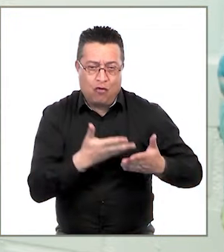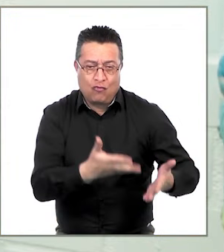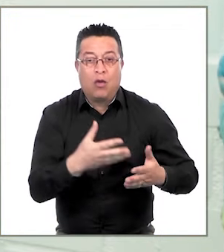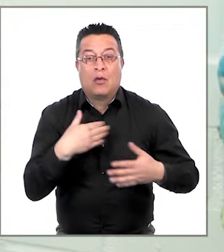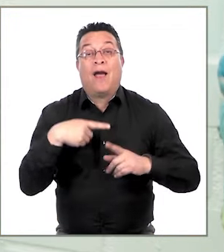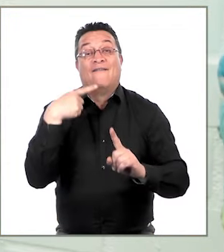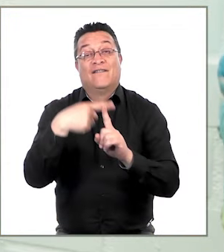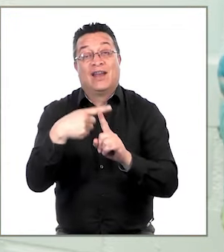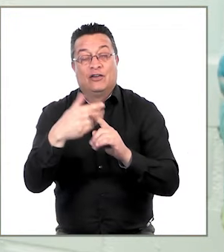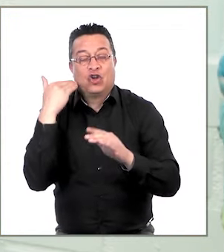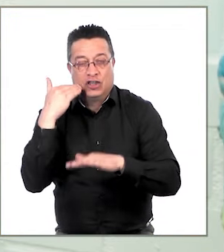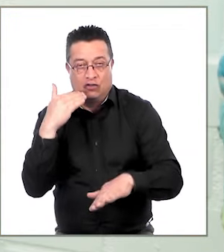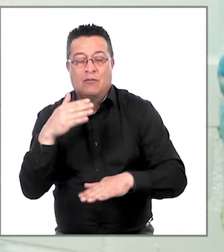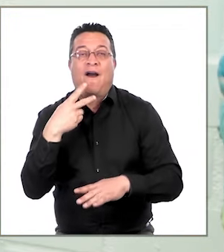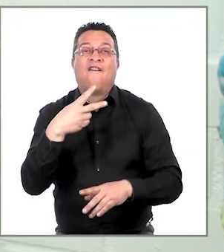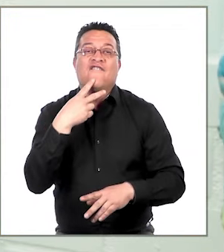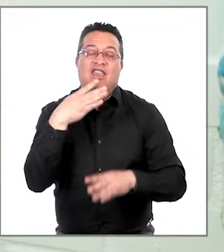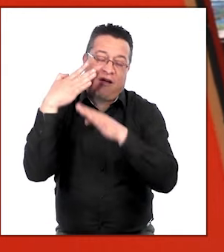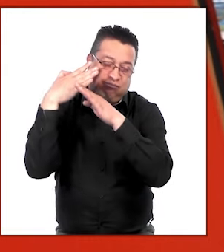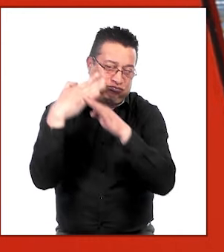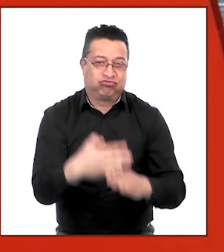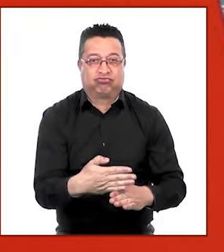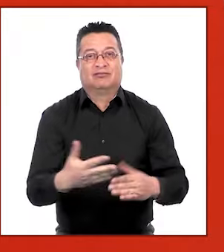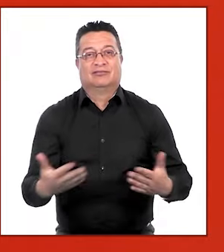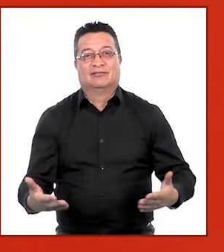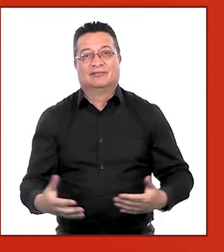que los beneficios que uno le da al niño duran toda la vida.